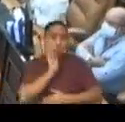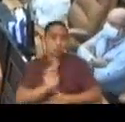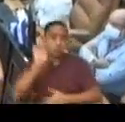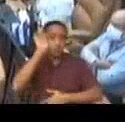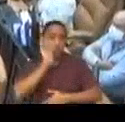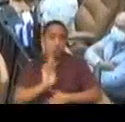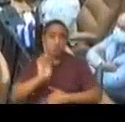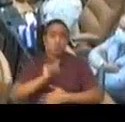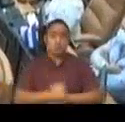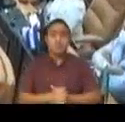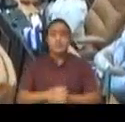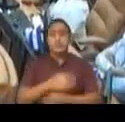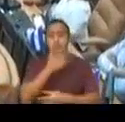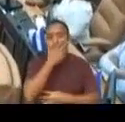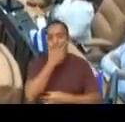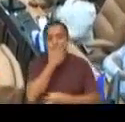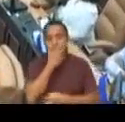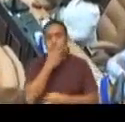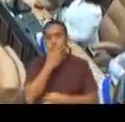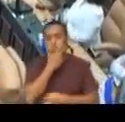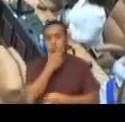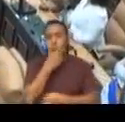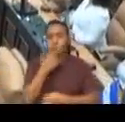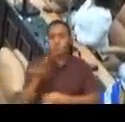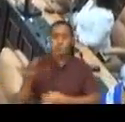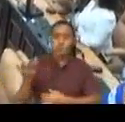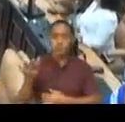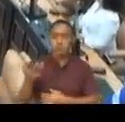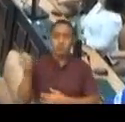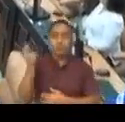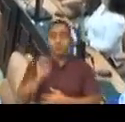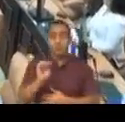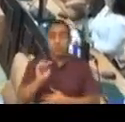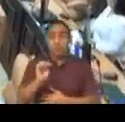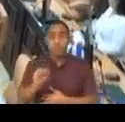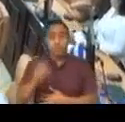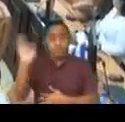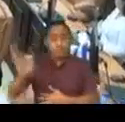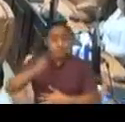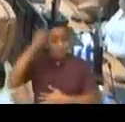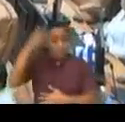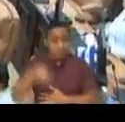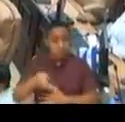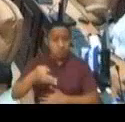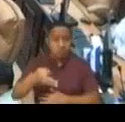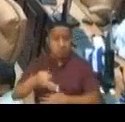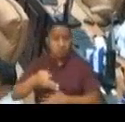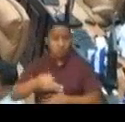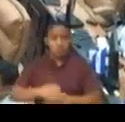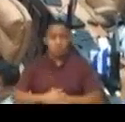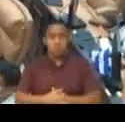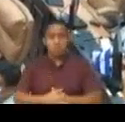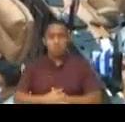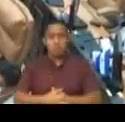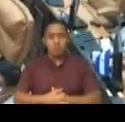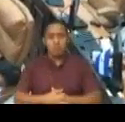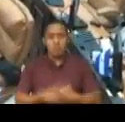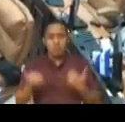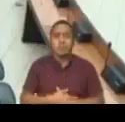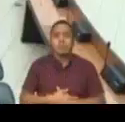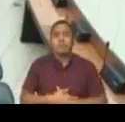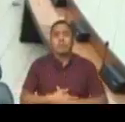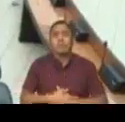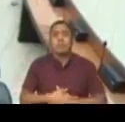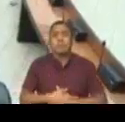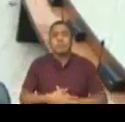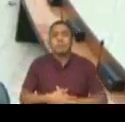universidades, pensando en el que con esto se va a garantizar la continuidad.